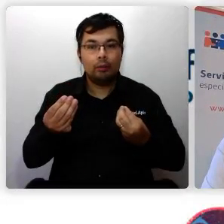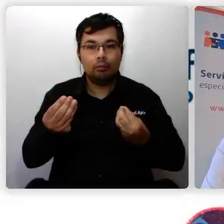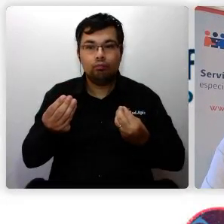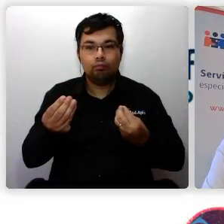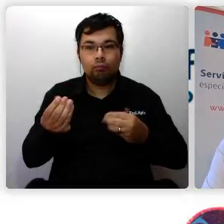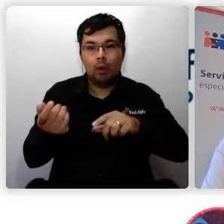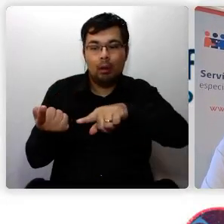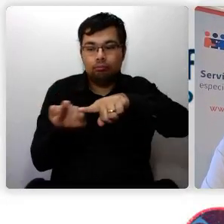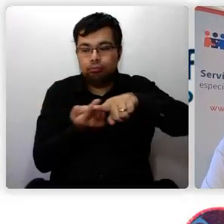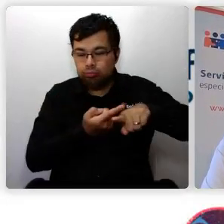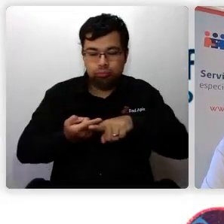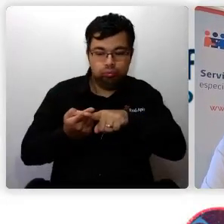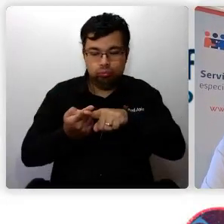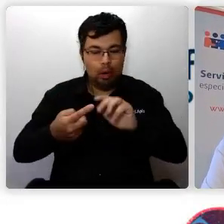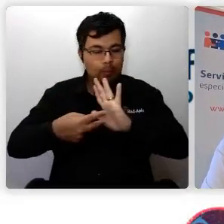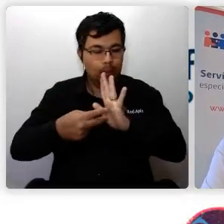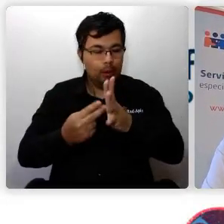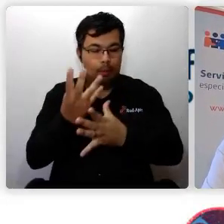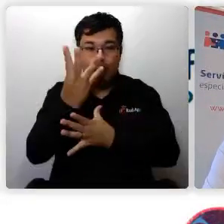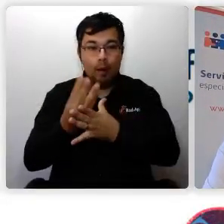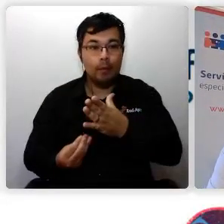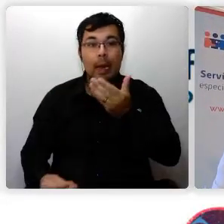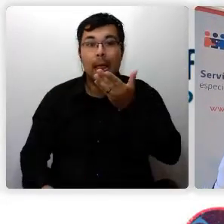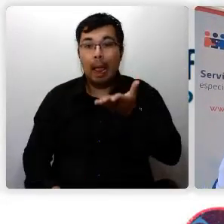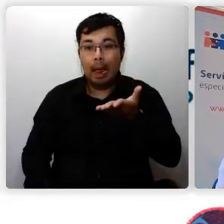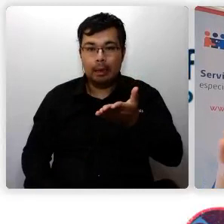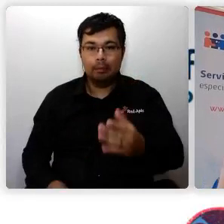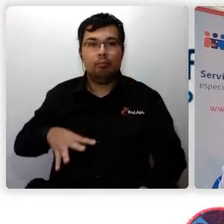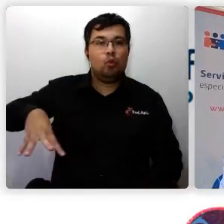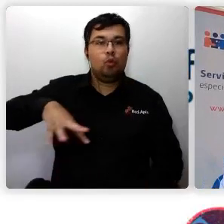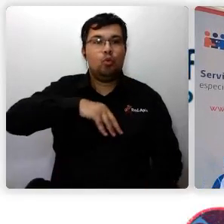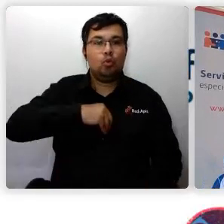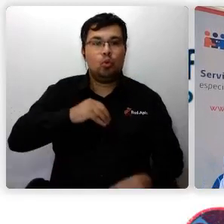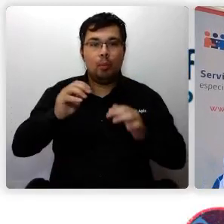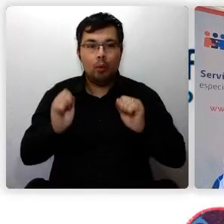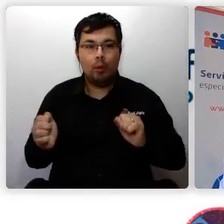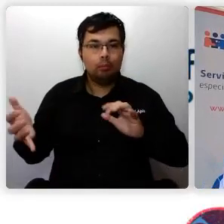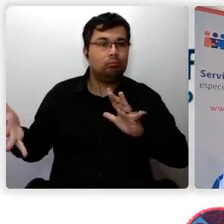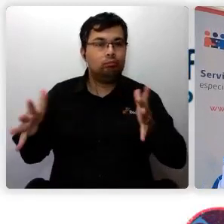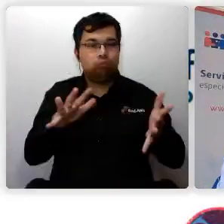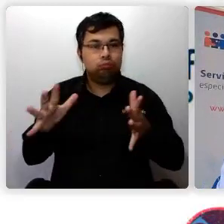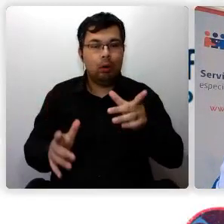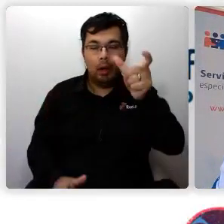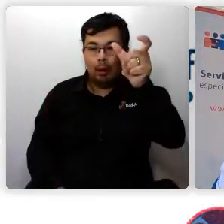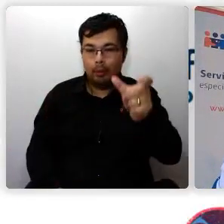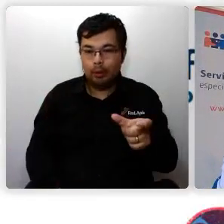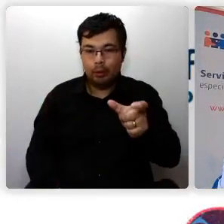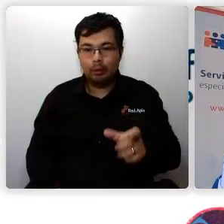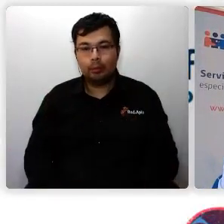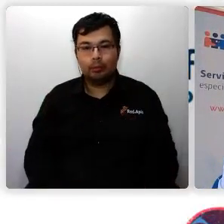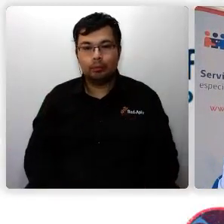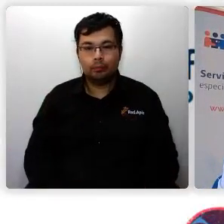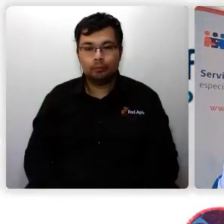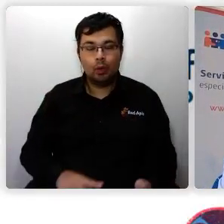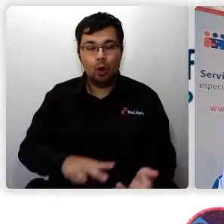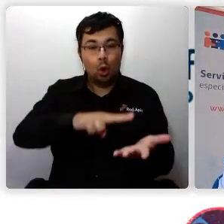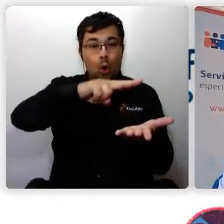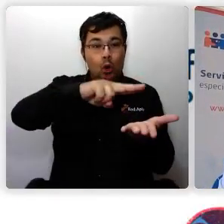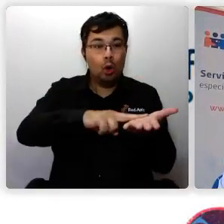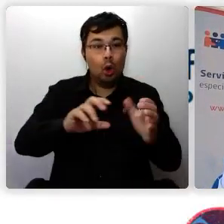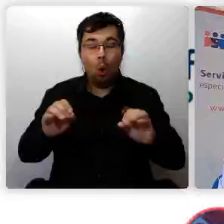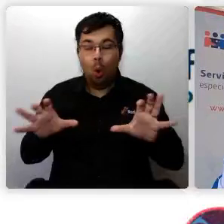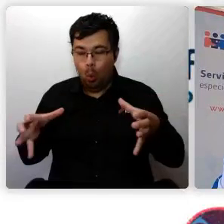Entonces, ahí entramos nosotros. Nosotros podemos ser intermediarios entre el contribuyente o un grupo de contribuyentes. A veces también podemos